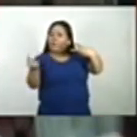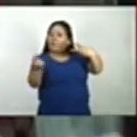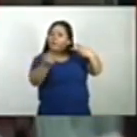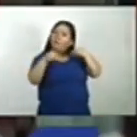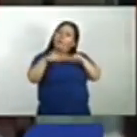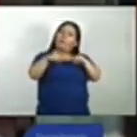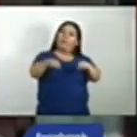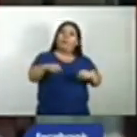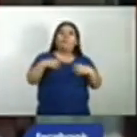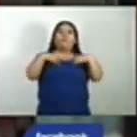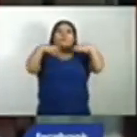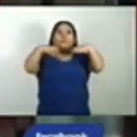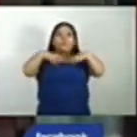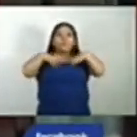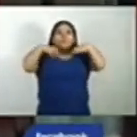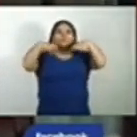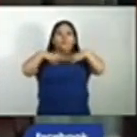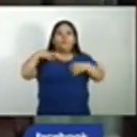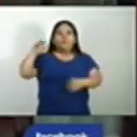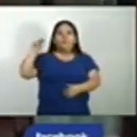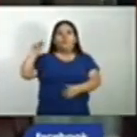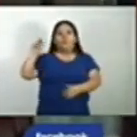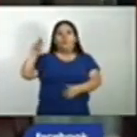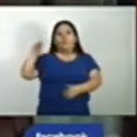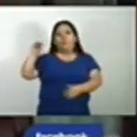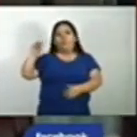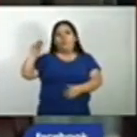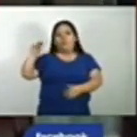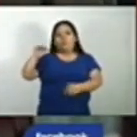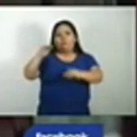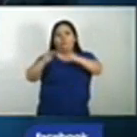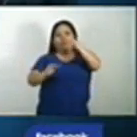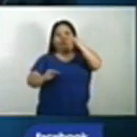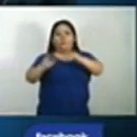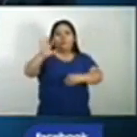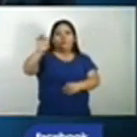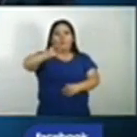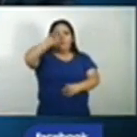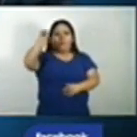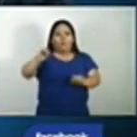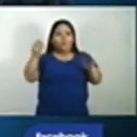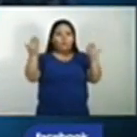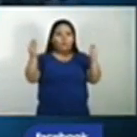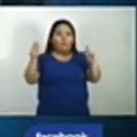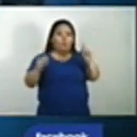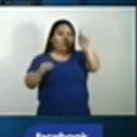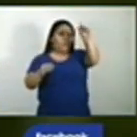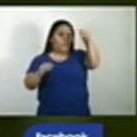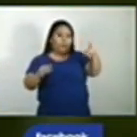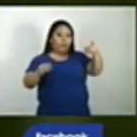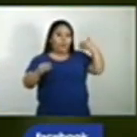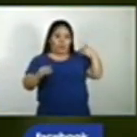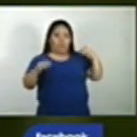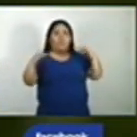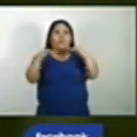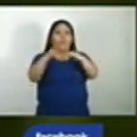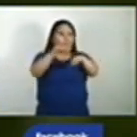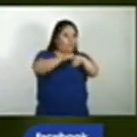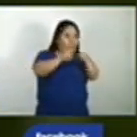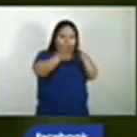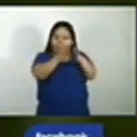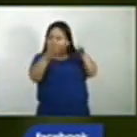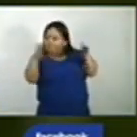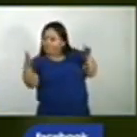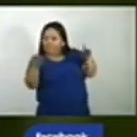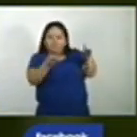por neumonía, manteniéndose en un 5% menos a comparación del 2022, que para el mismo periodo se